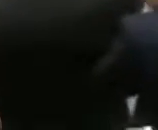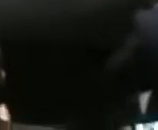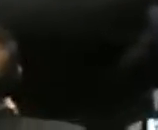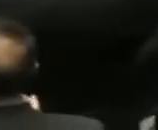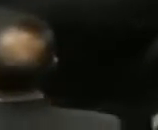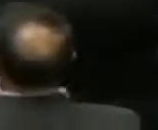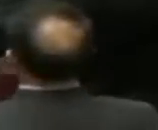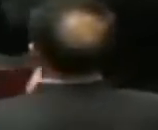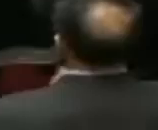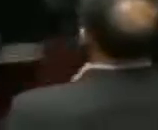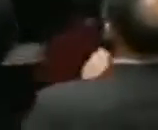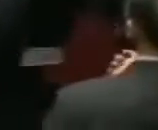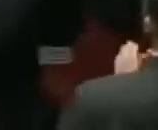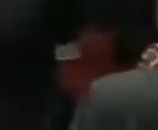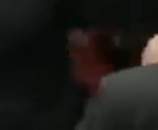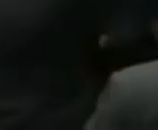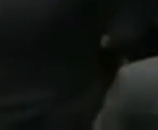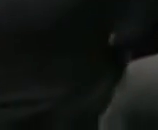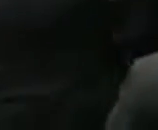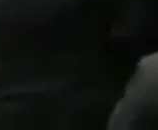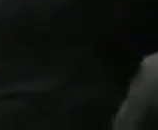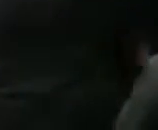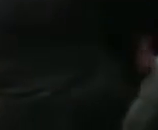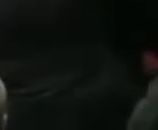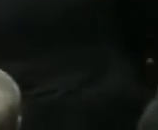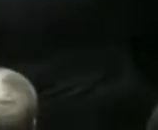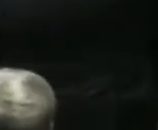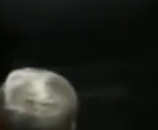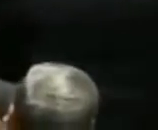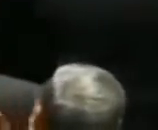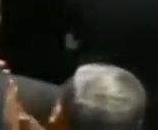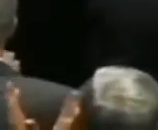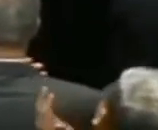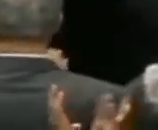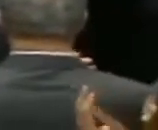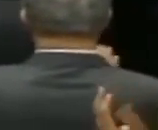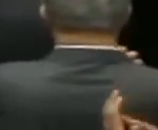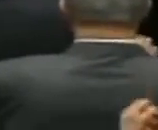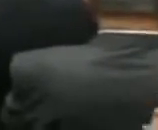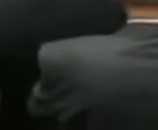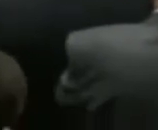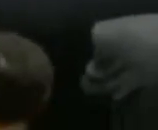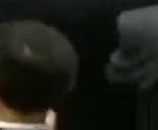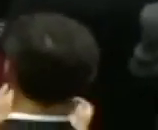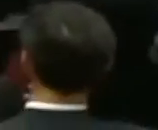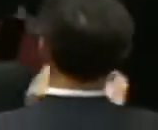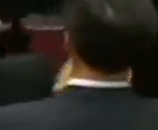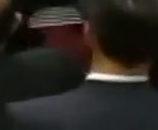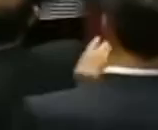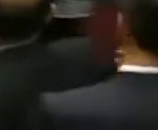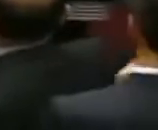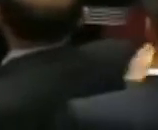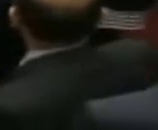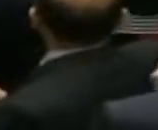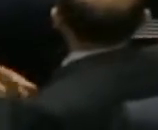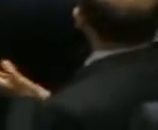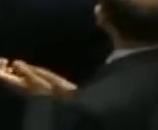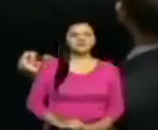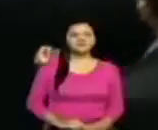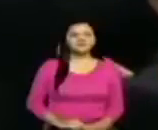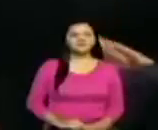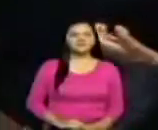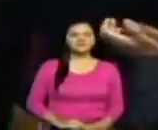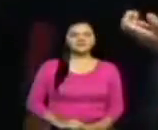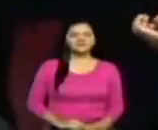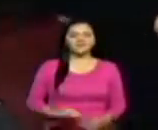Escoltado por la comisión de recibo y saludando a algunos de los invitados, representantes de las delegaciones